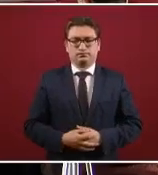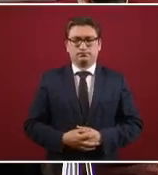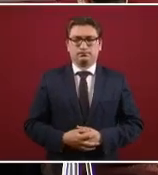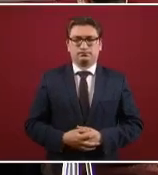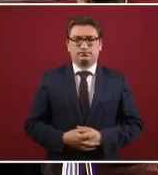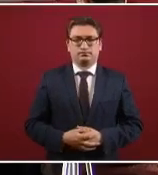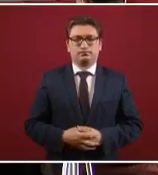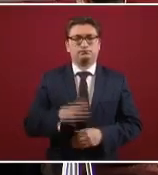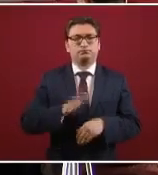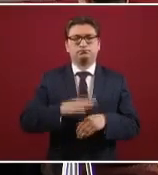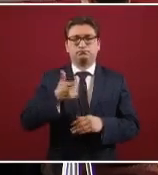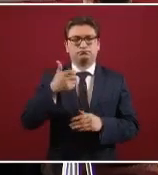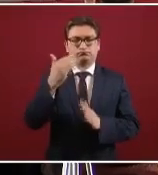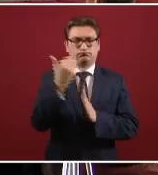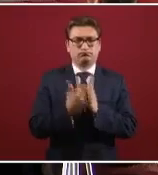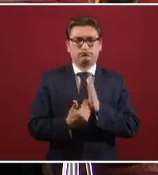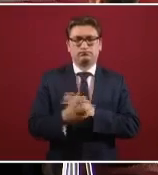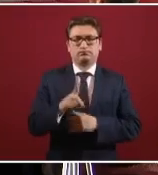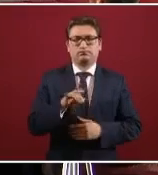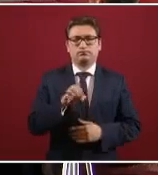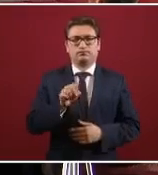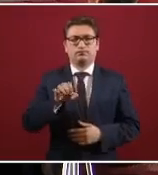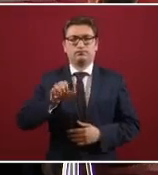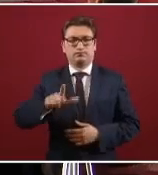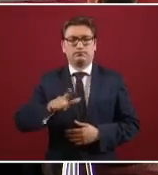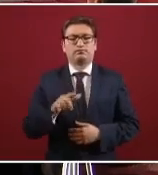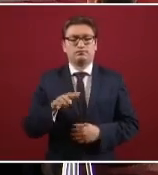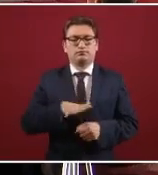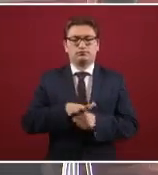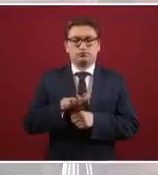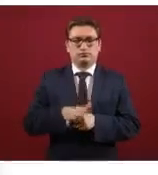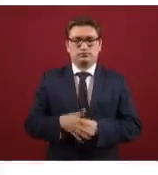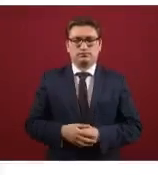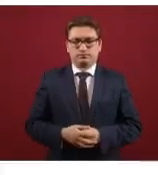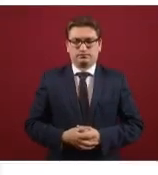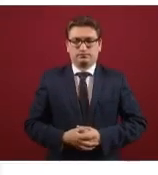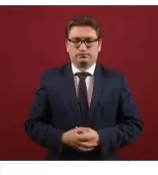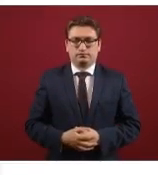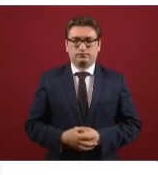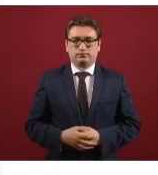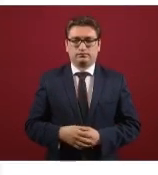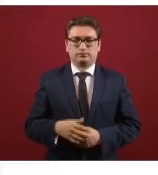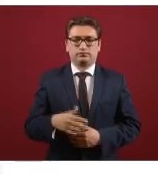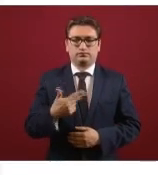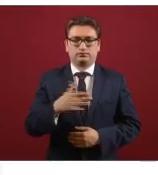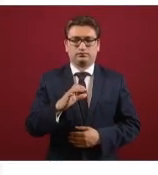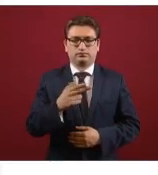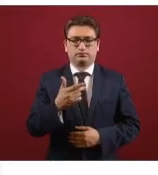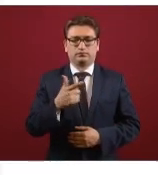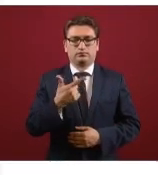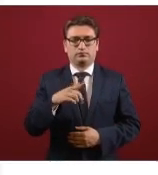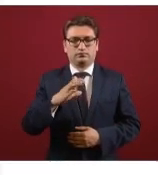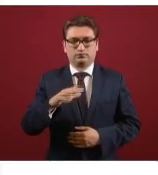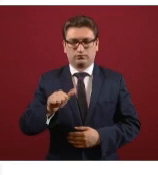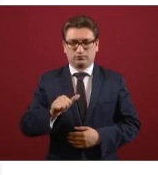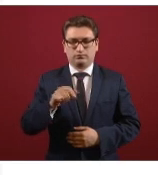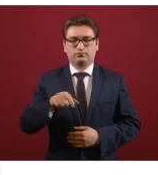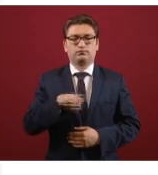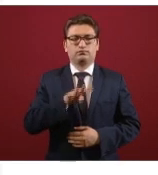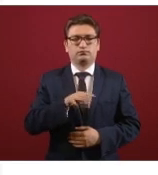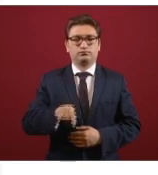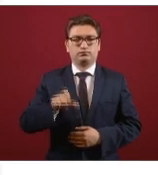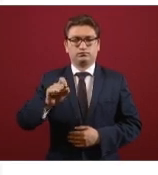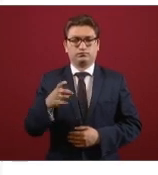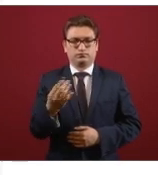y el más económico en dice tenemos a entrada a nacajuca en centro tabasco a 19 pesos con 29 centavos